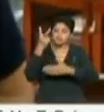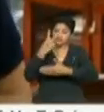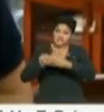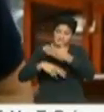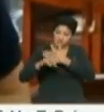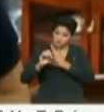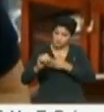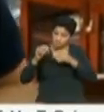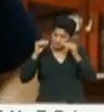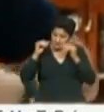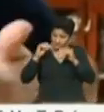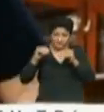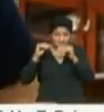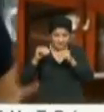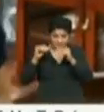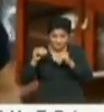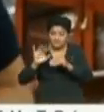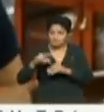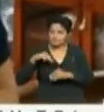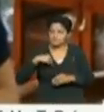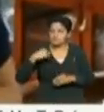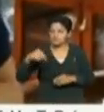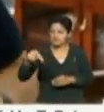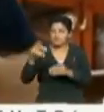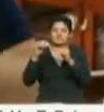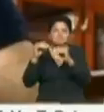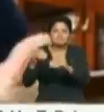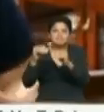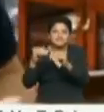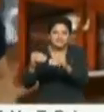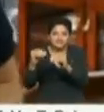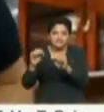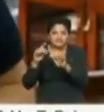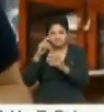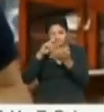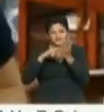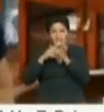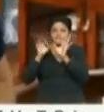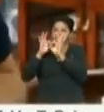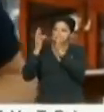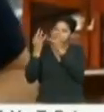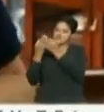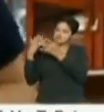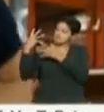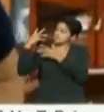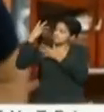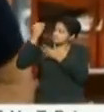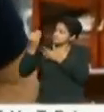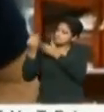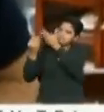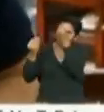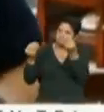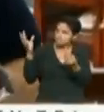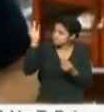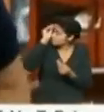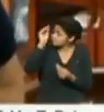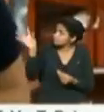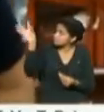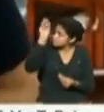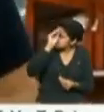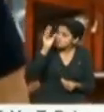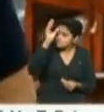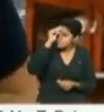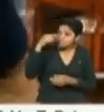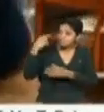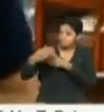está aprendiendo a tejer, la nieta que está aprendiendo a tejer, es decir, familias enteras integrándose. Eso garantiza que se